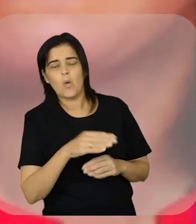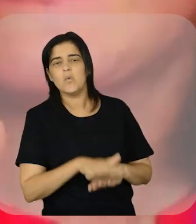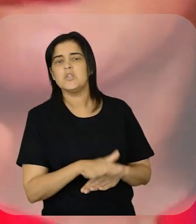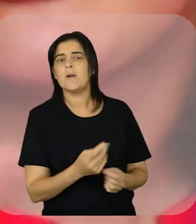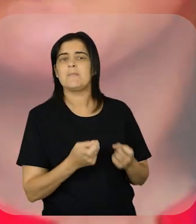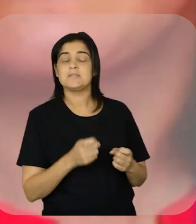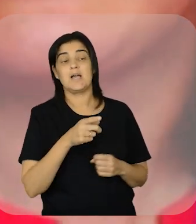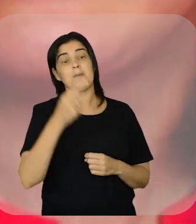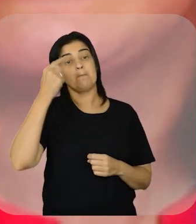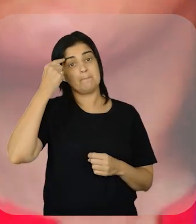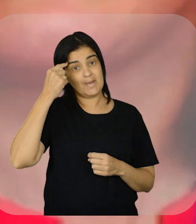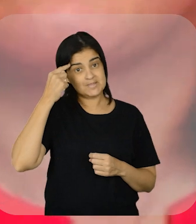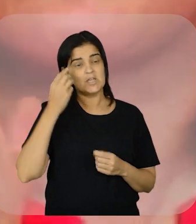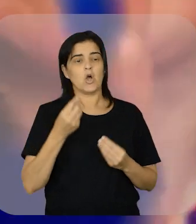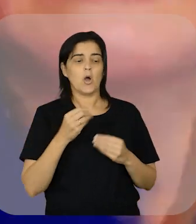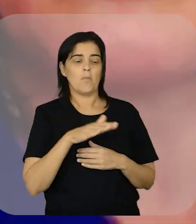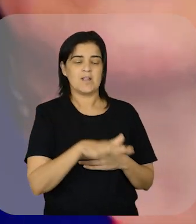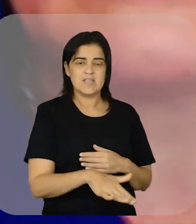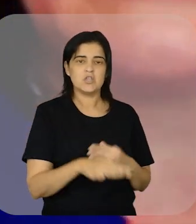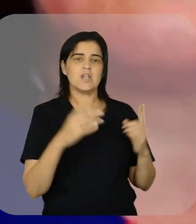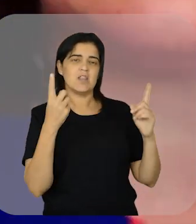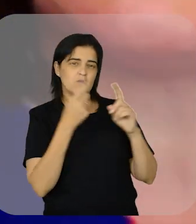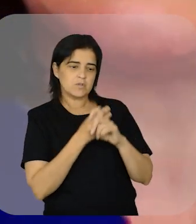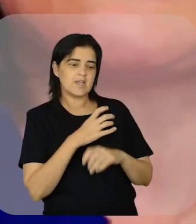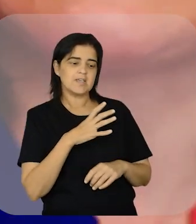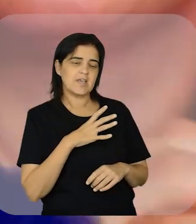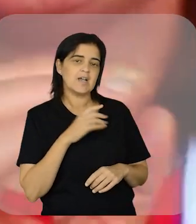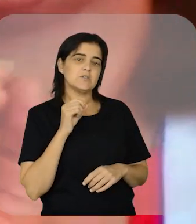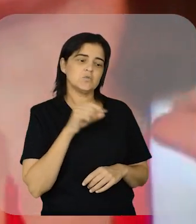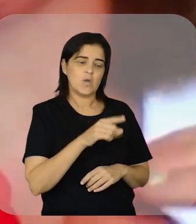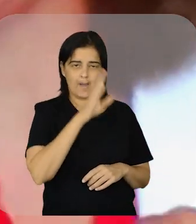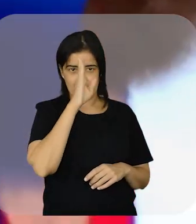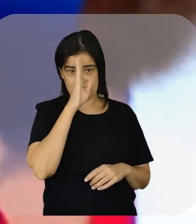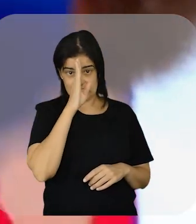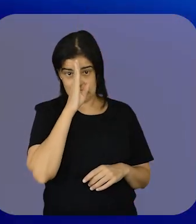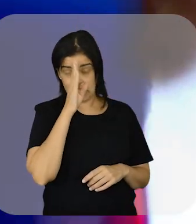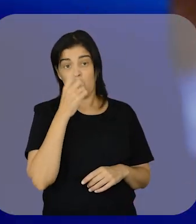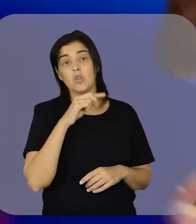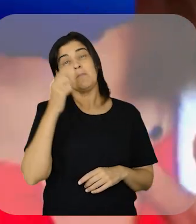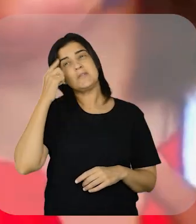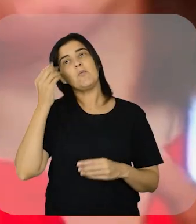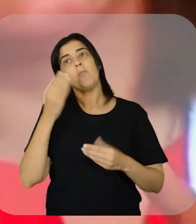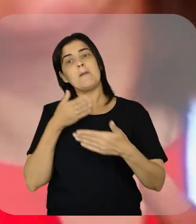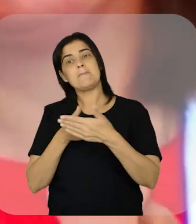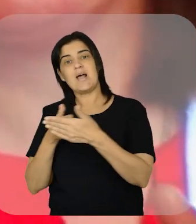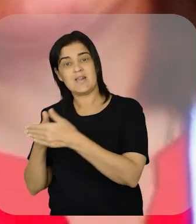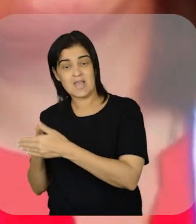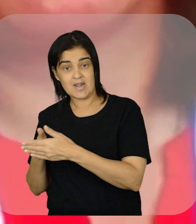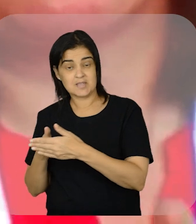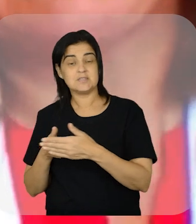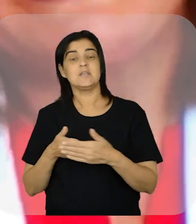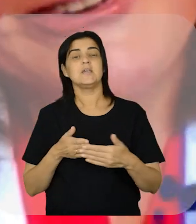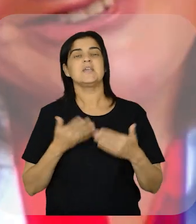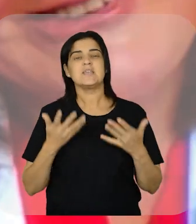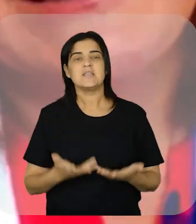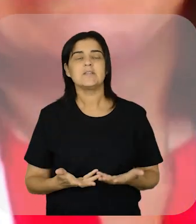ahí estamos pensando en el niño, en las dificultades que pueda tener a nivel del aprendizaje. Cuando pensamos en barreras, tratamos